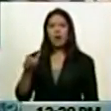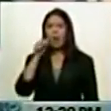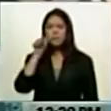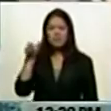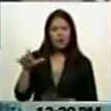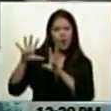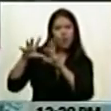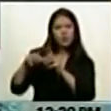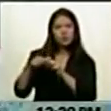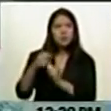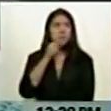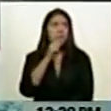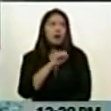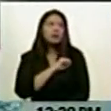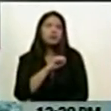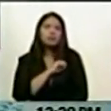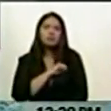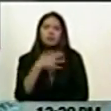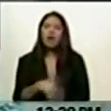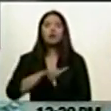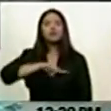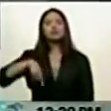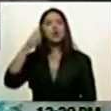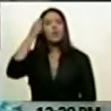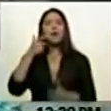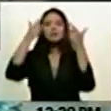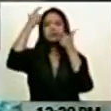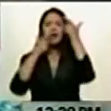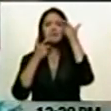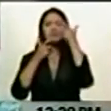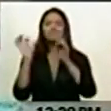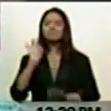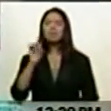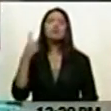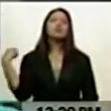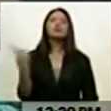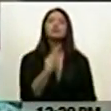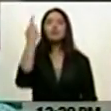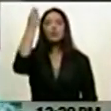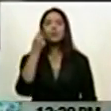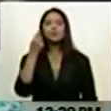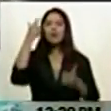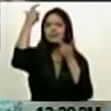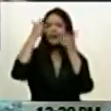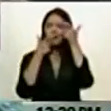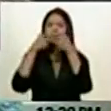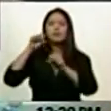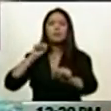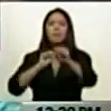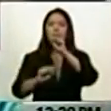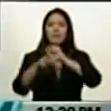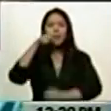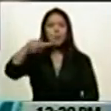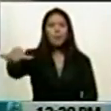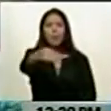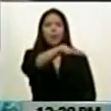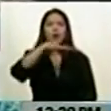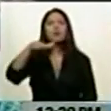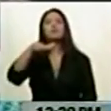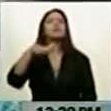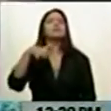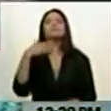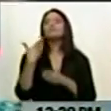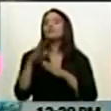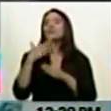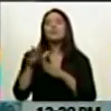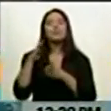va a asustar a los diputados y diputadas chavistas. Los diputados y las diputadas chavistas vamos a defender al pueblo al costo